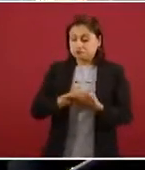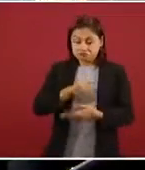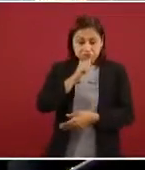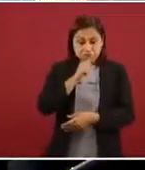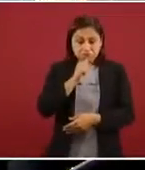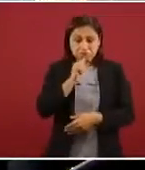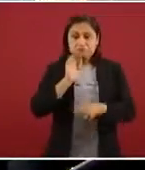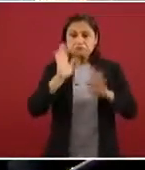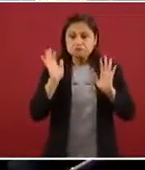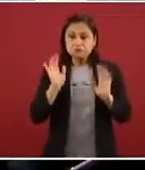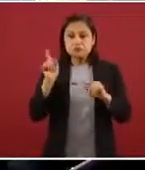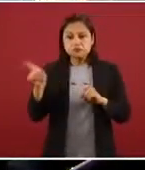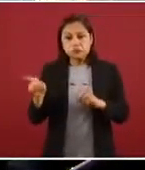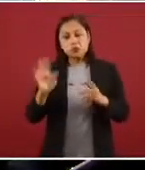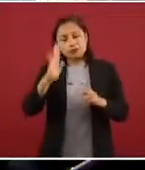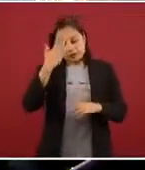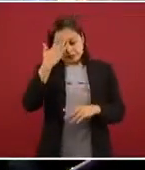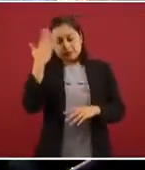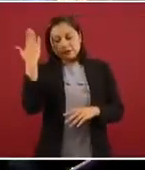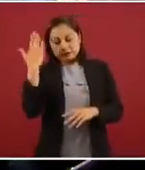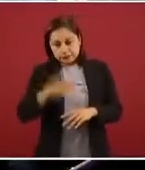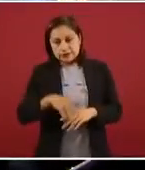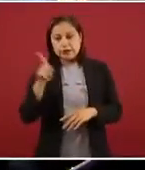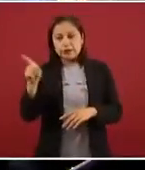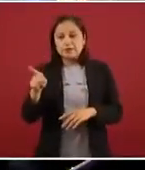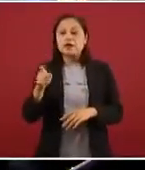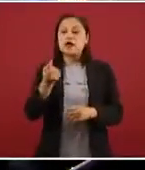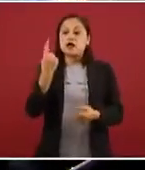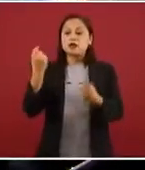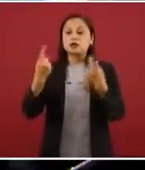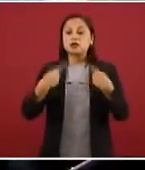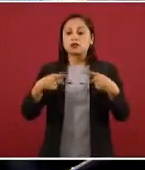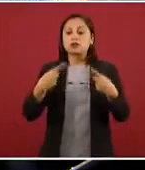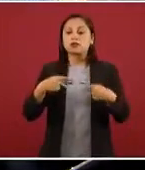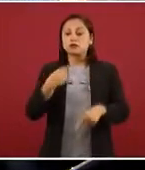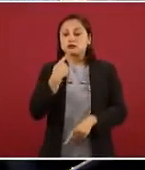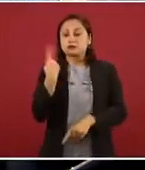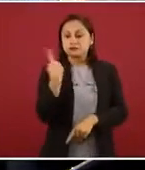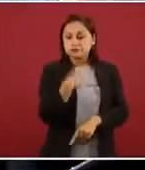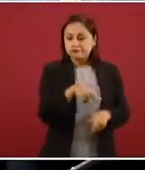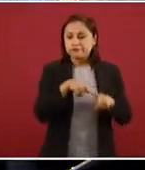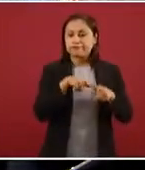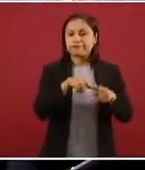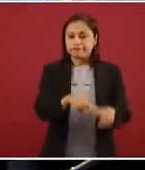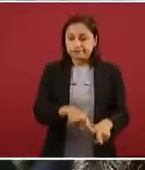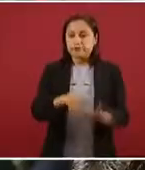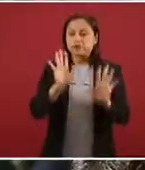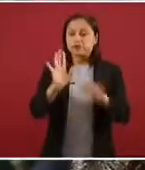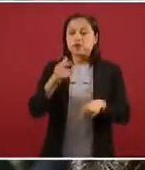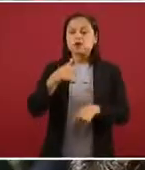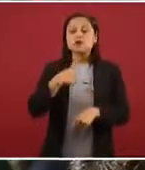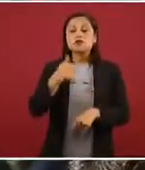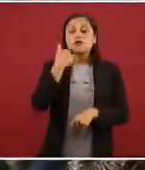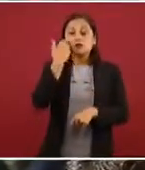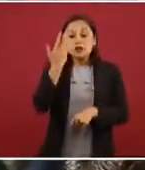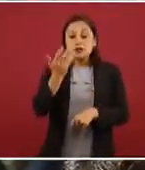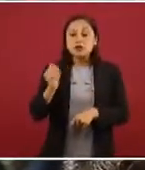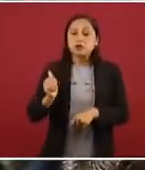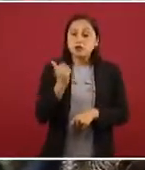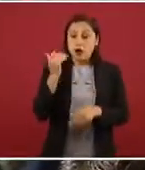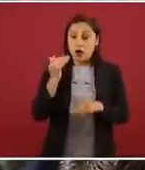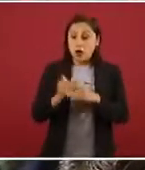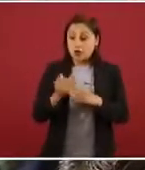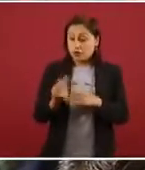de Atención Ciudadana, que todavía le siguen llegando estas quejas. Quiero aprovechar ahorita que están las secretarias y que tenga un compromiso